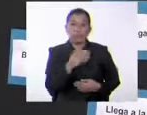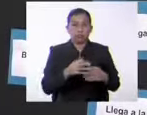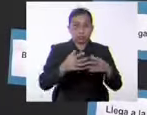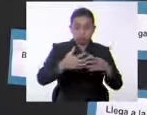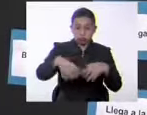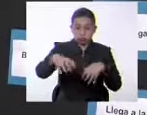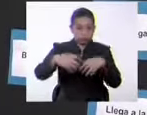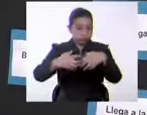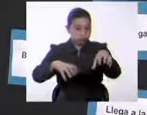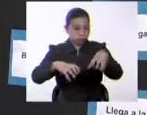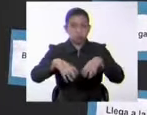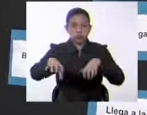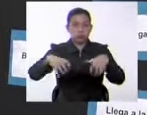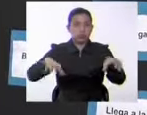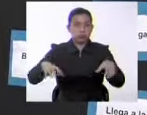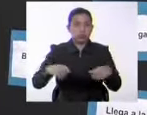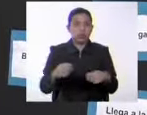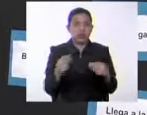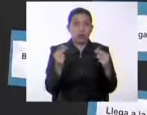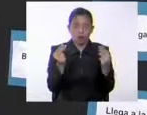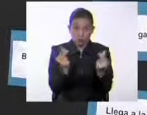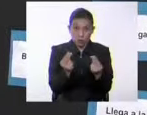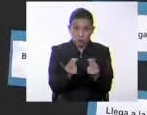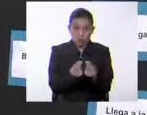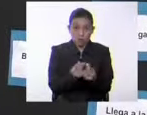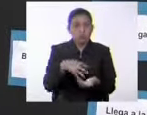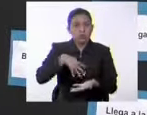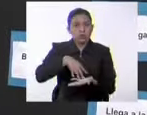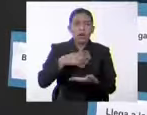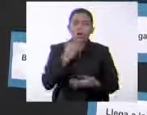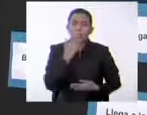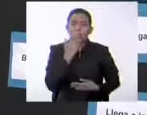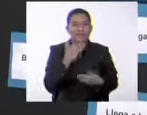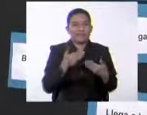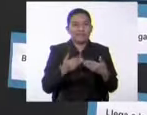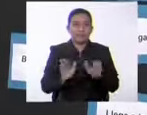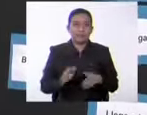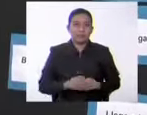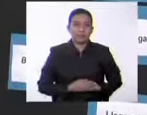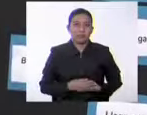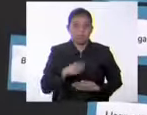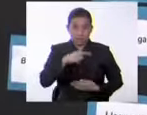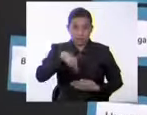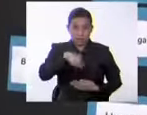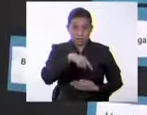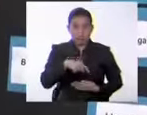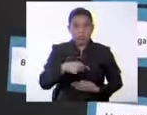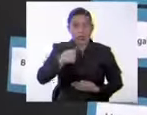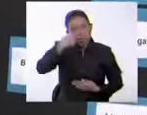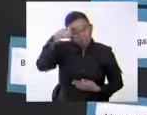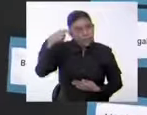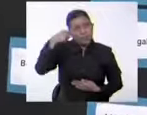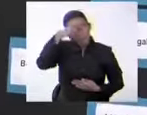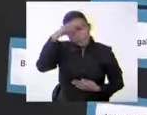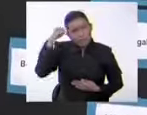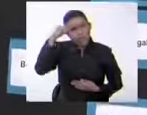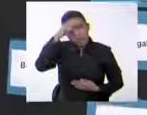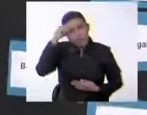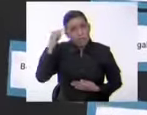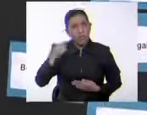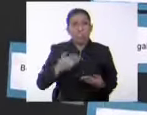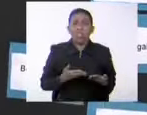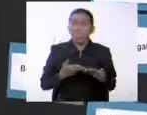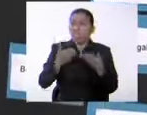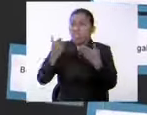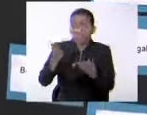caso, básicamente la economía de nuestros indígenas fue diferente, porque ellos, o sea, trabajaban para los señores encomenderos,